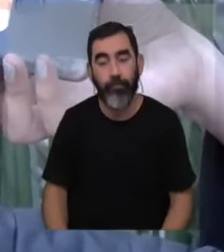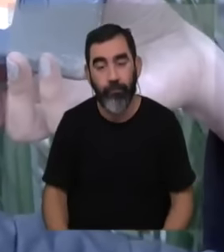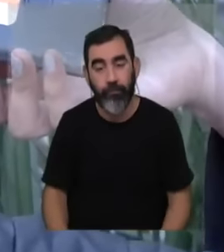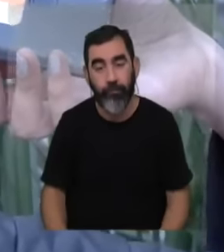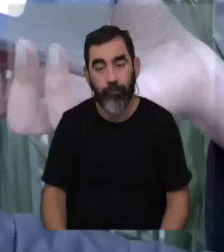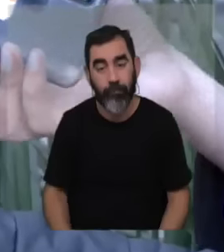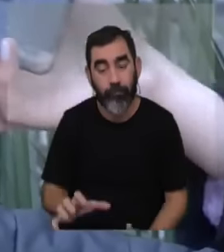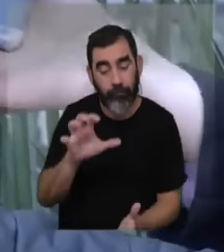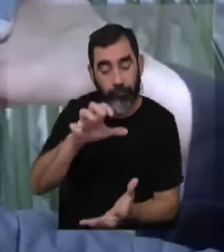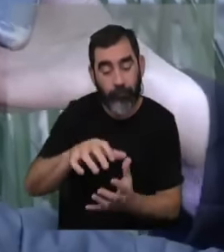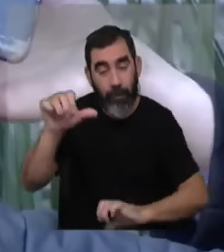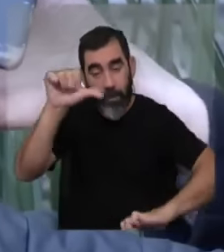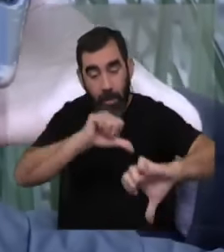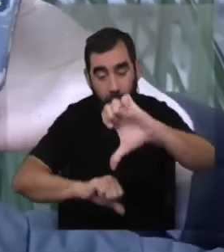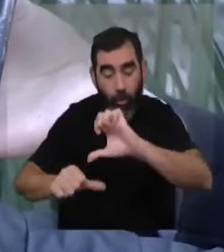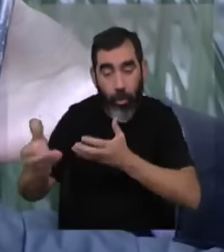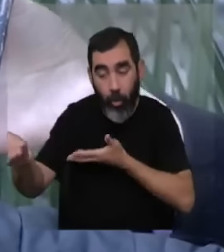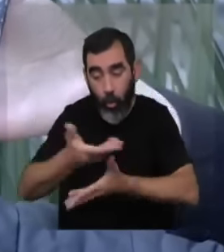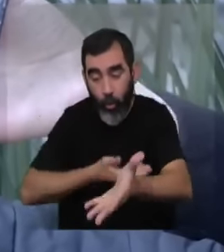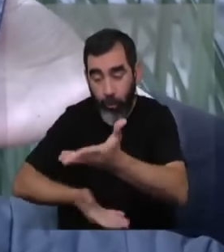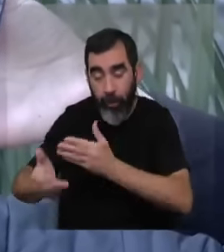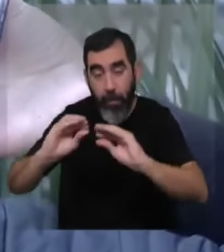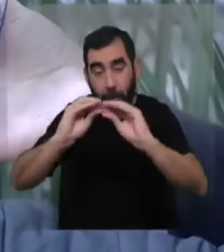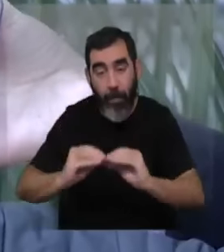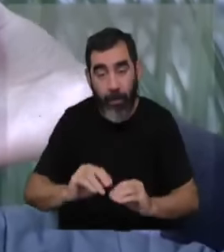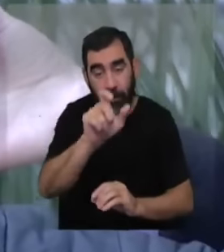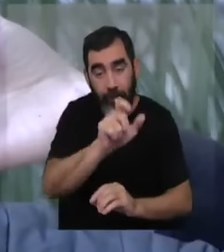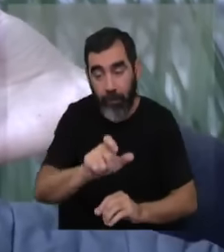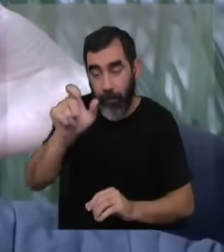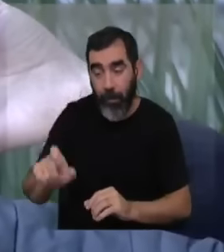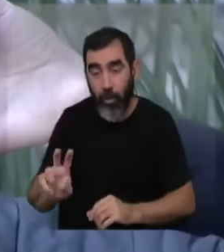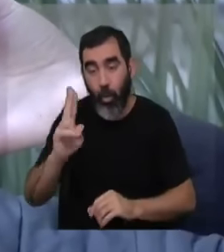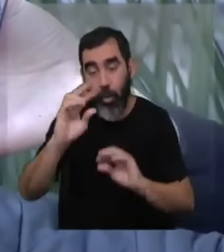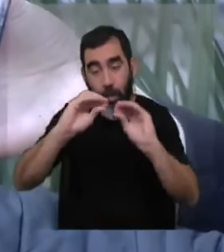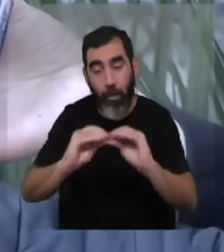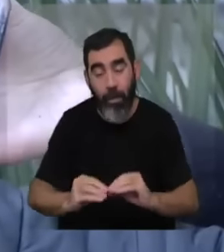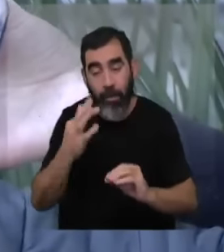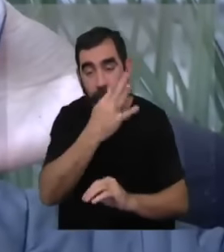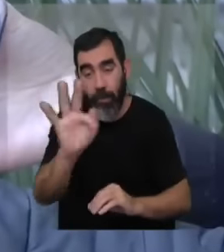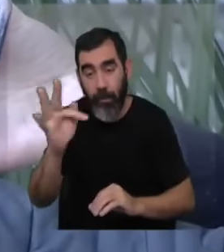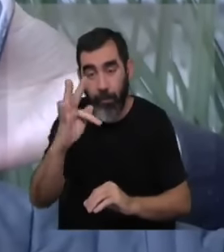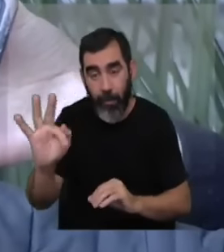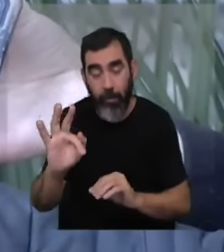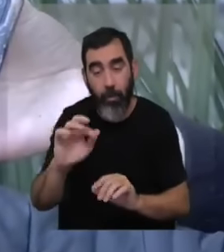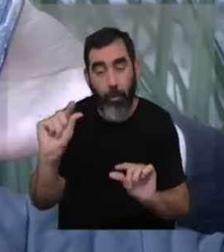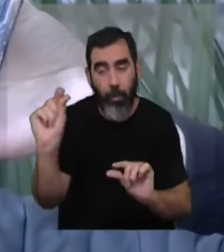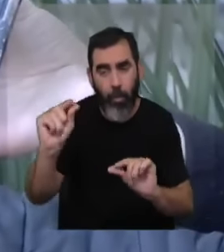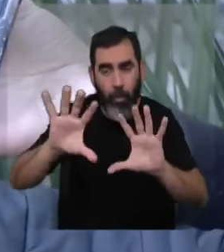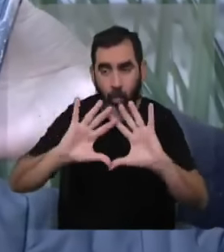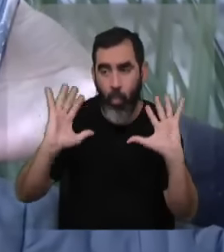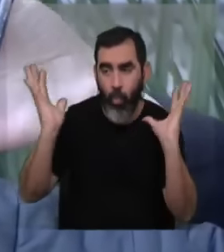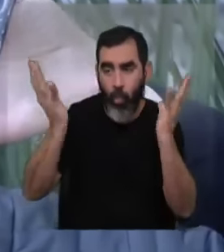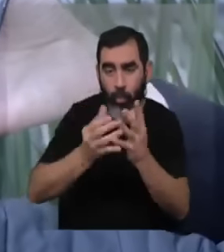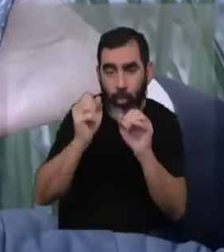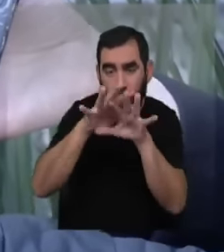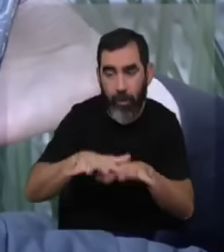instalando un laboratorio de cooperación entre matemáticos uruguayos y matemáticos franceses de los cuales hay muy pocos en el mundo es una